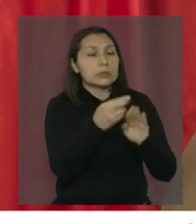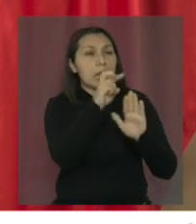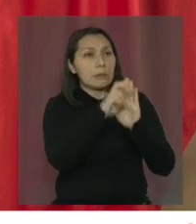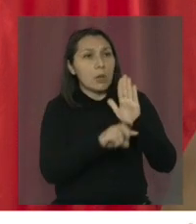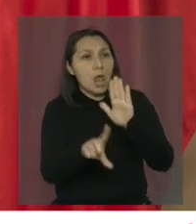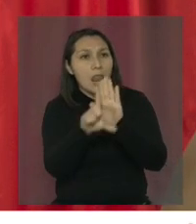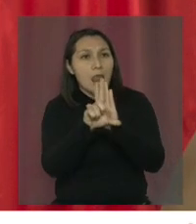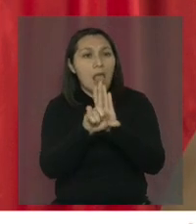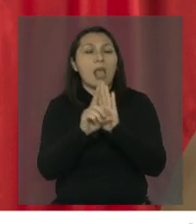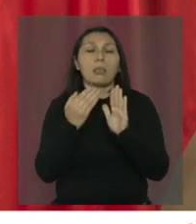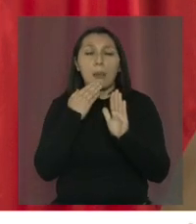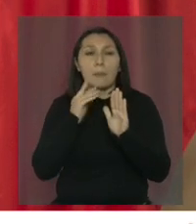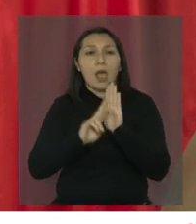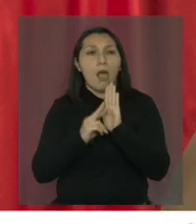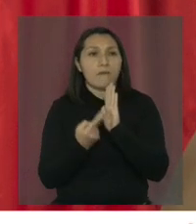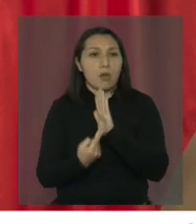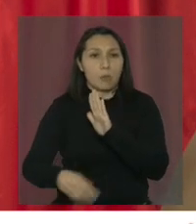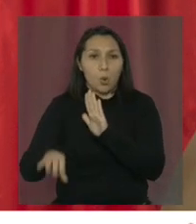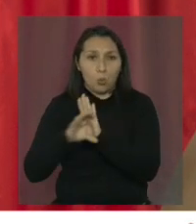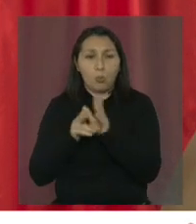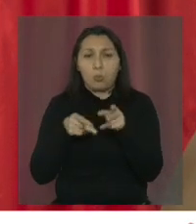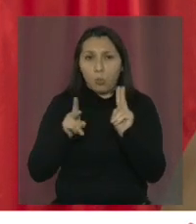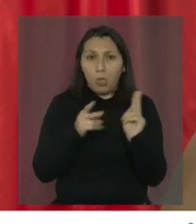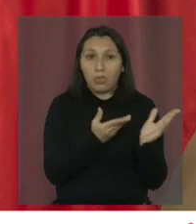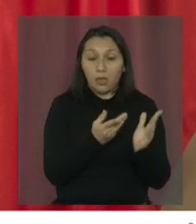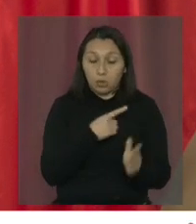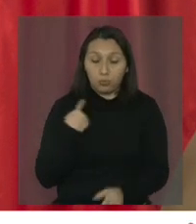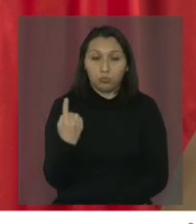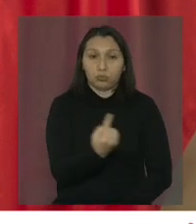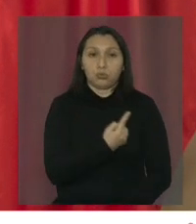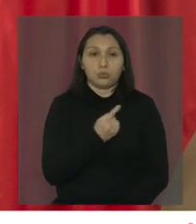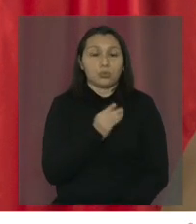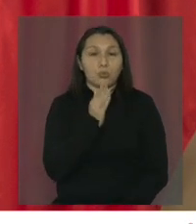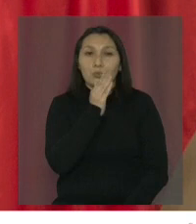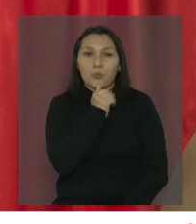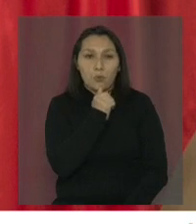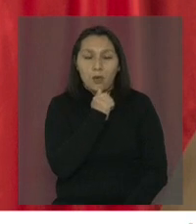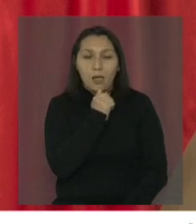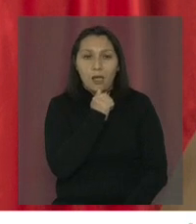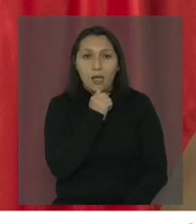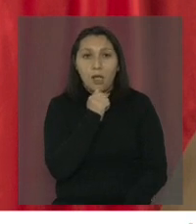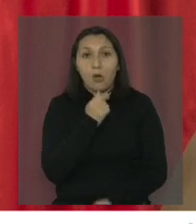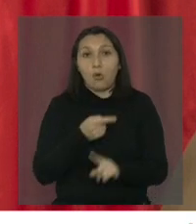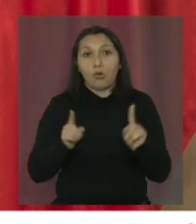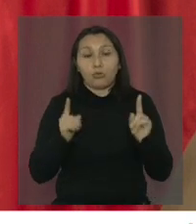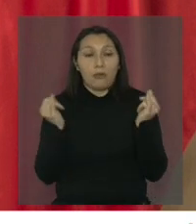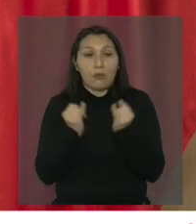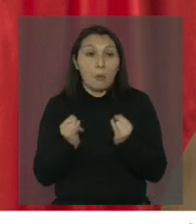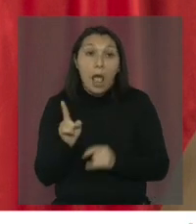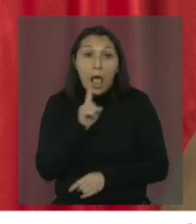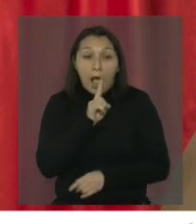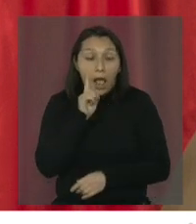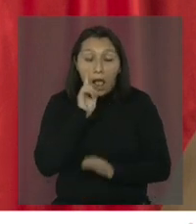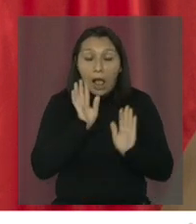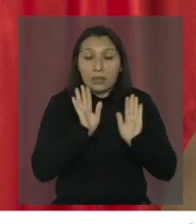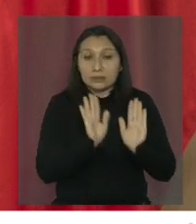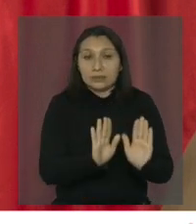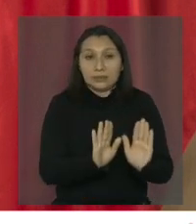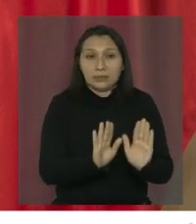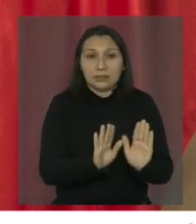como reformas constitucionales en eso nosotros no tenemos otra lectura es lo que